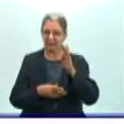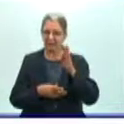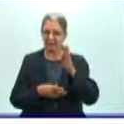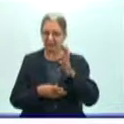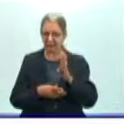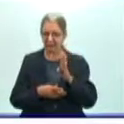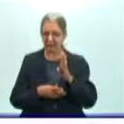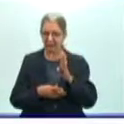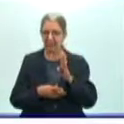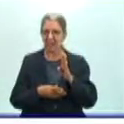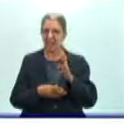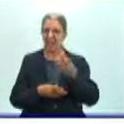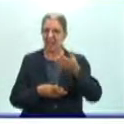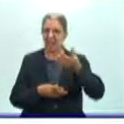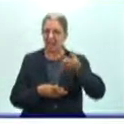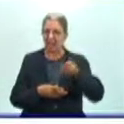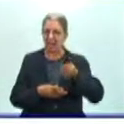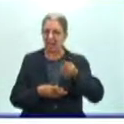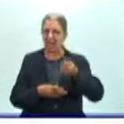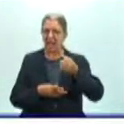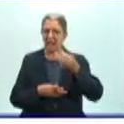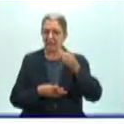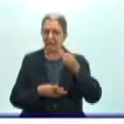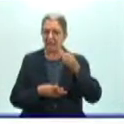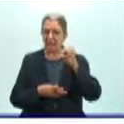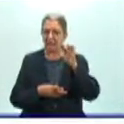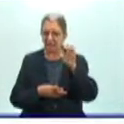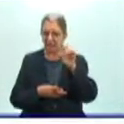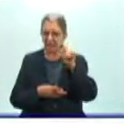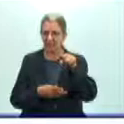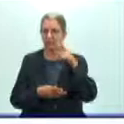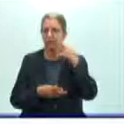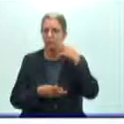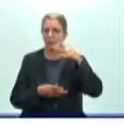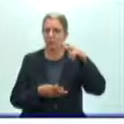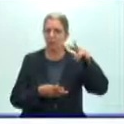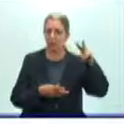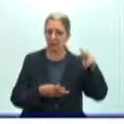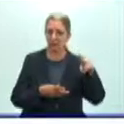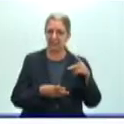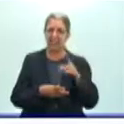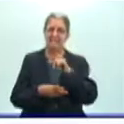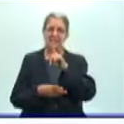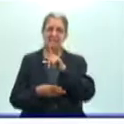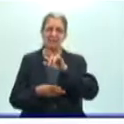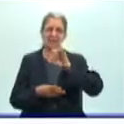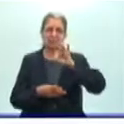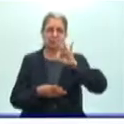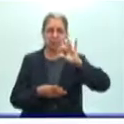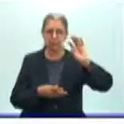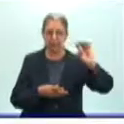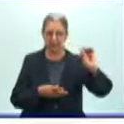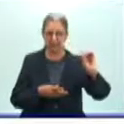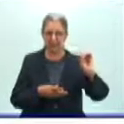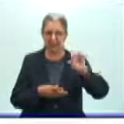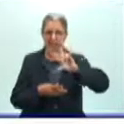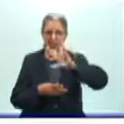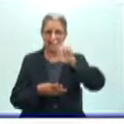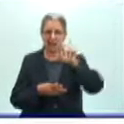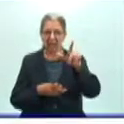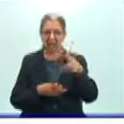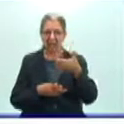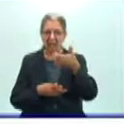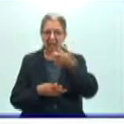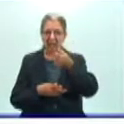ángulo AFE, que es el que estamos buscando, que es igual a 180 grados porque son adyacentes